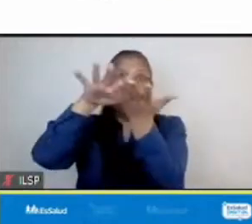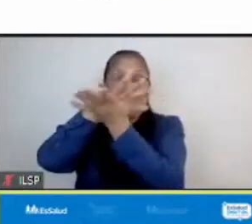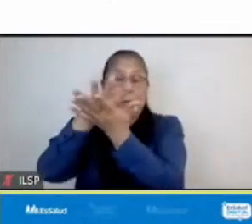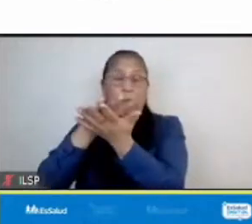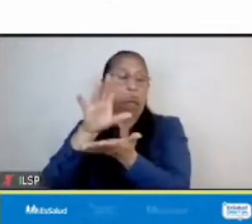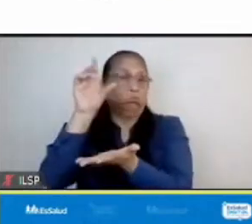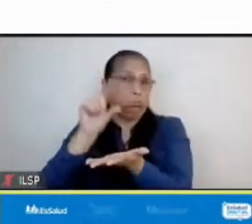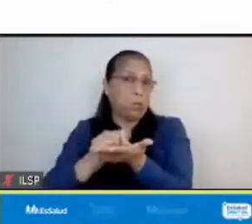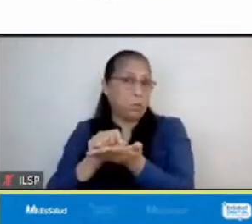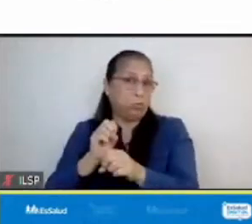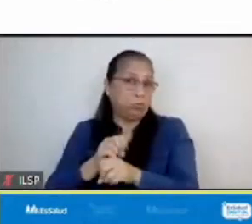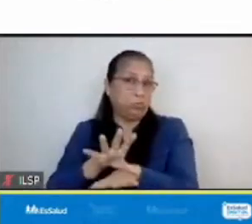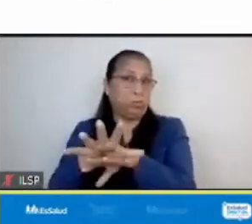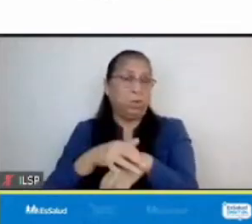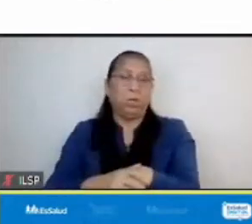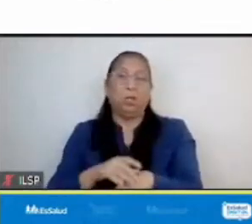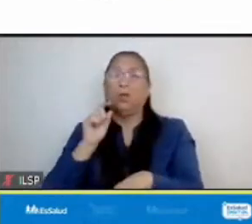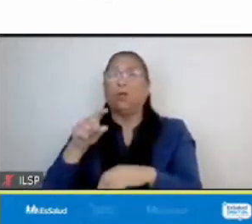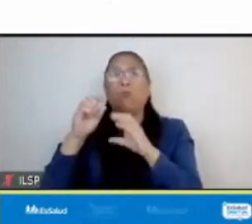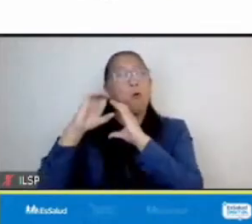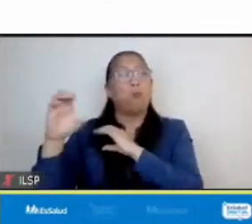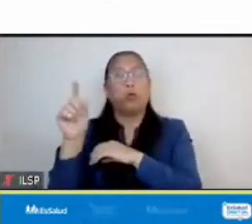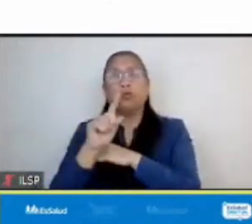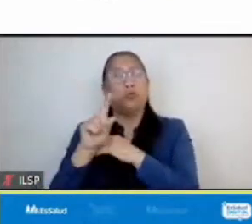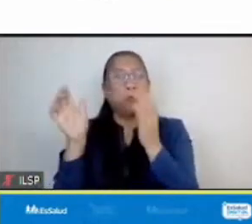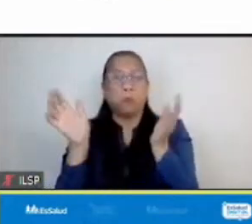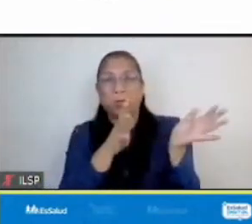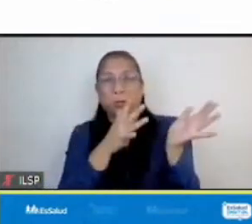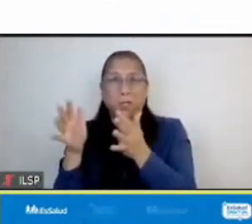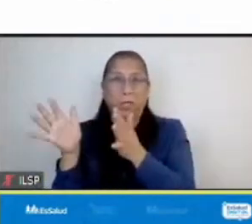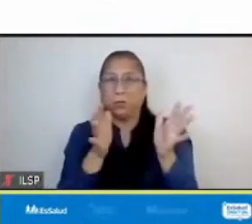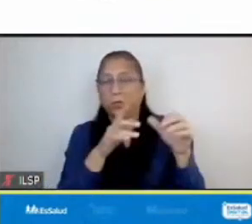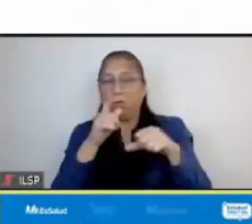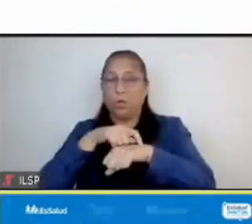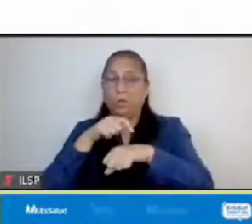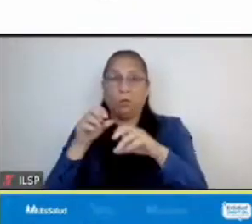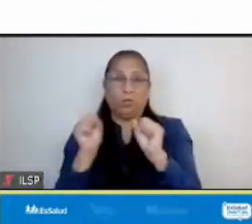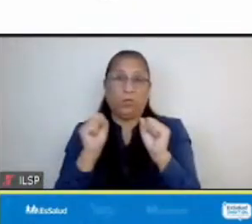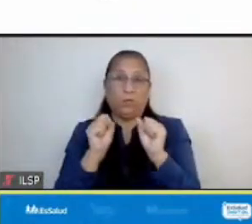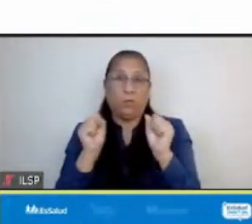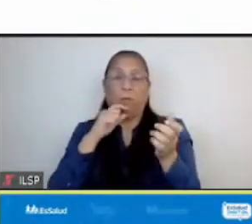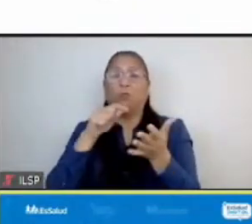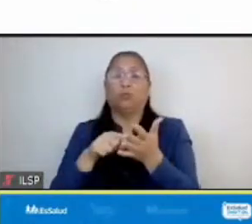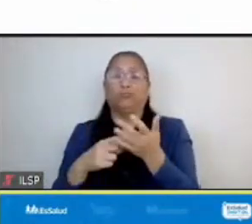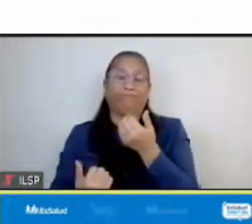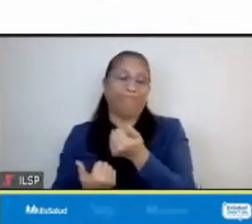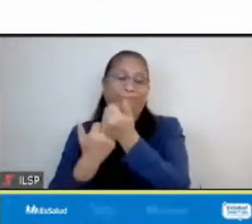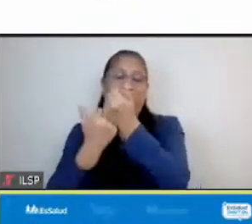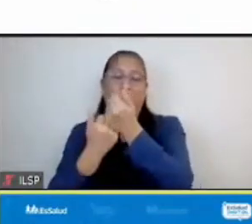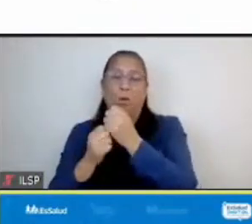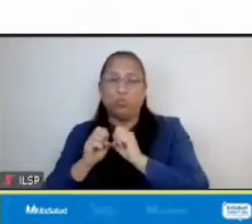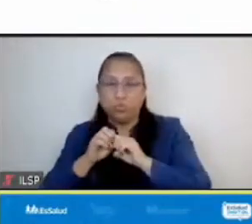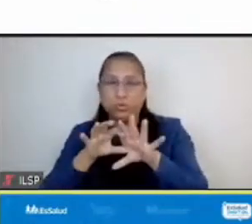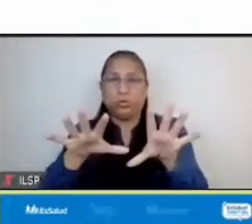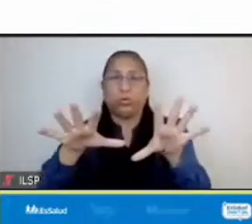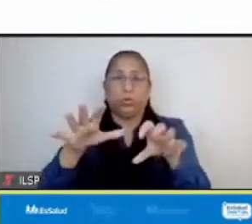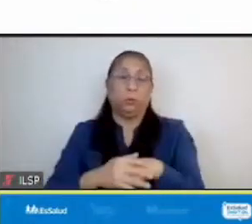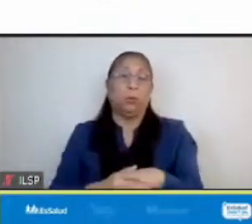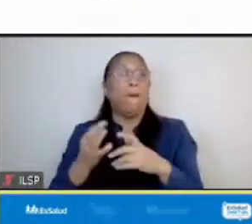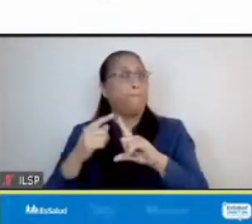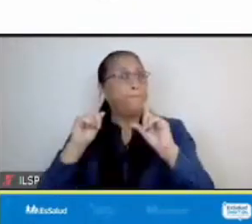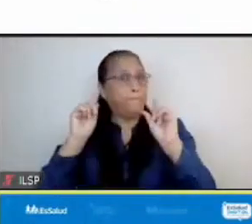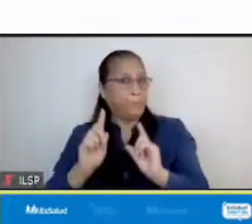lo más común que no ventilen adecuadamente el transporte público en invierno, vas a contribuir a contaminar menos el ambiente. Pero igual, como